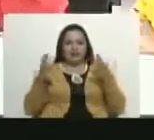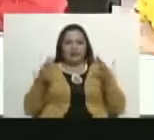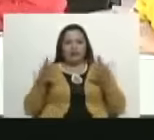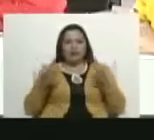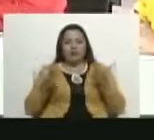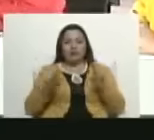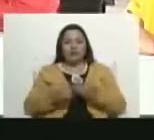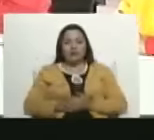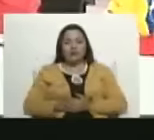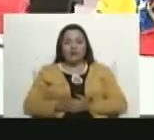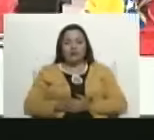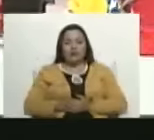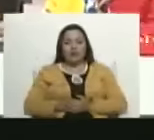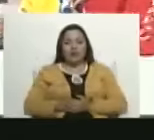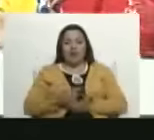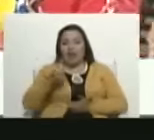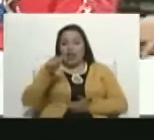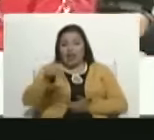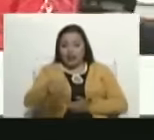Y